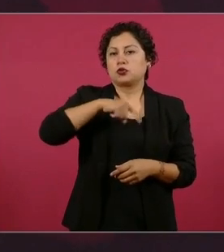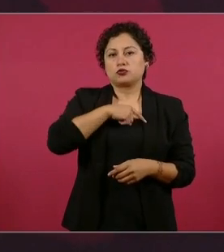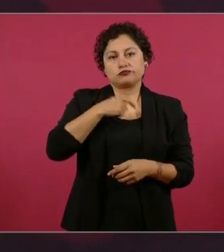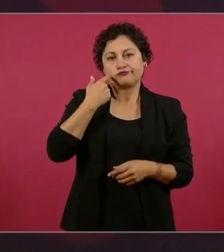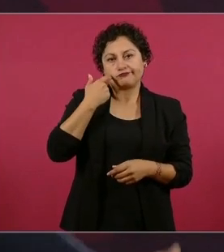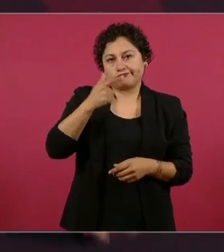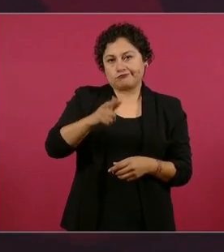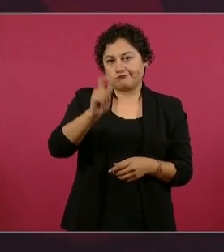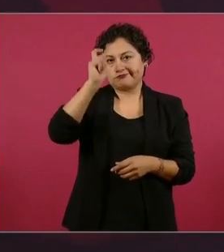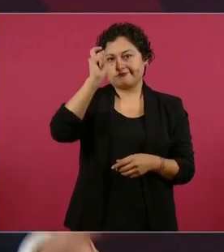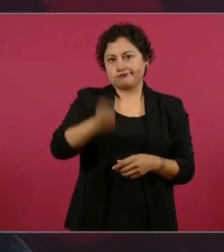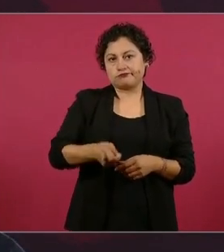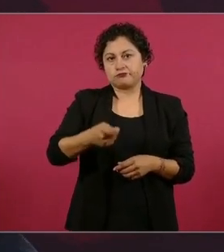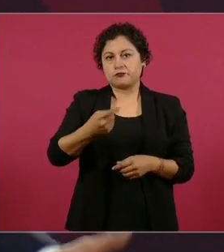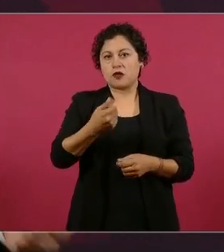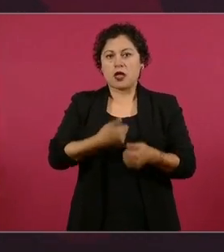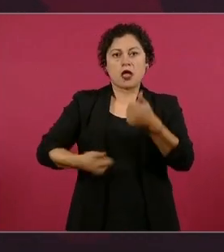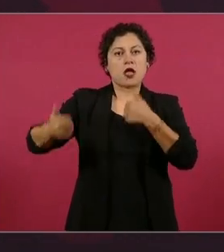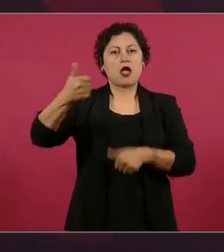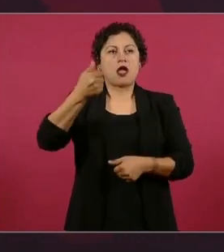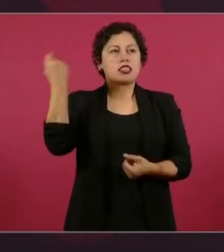y también